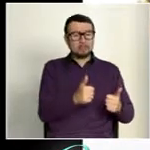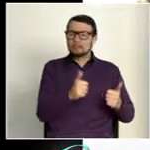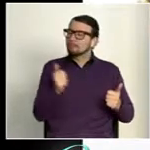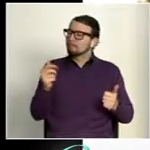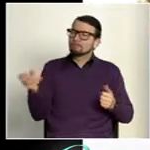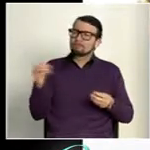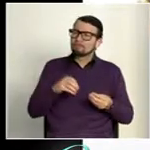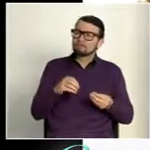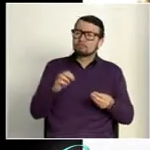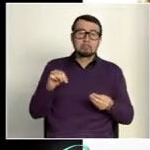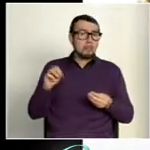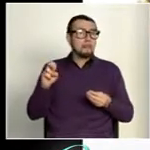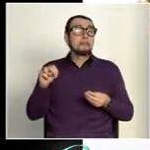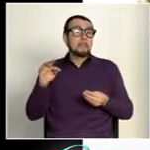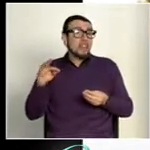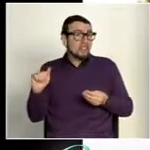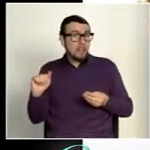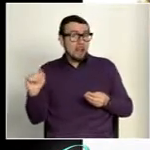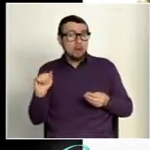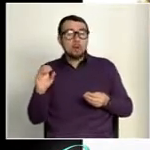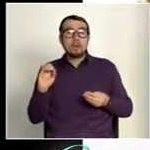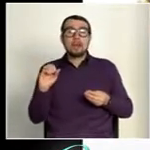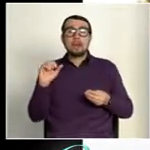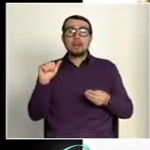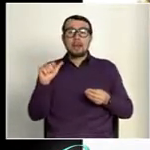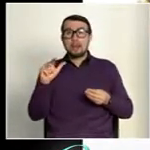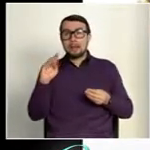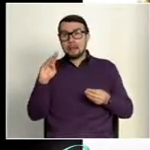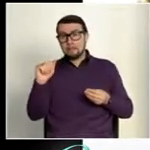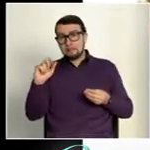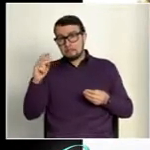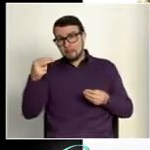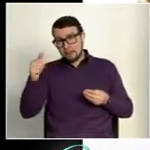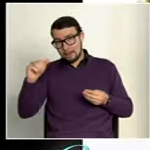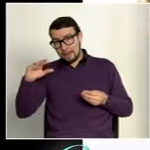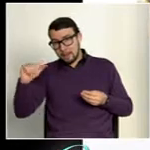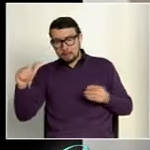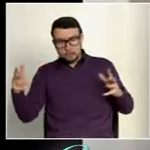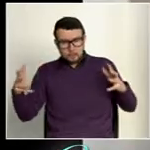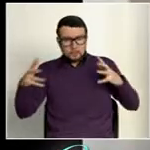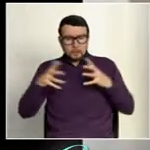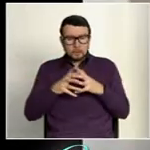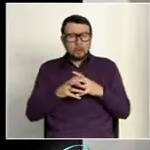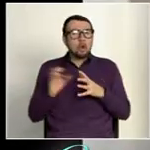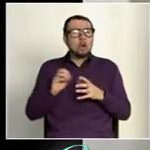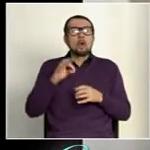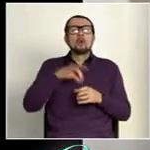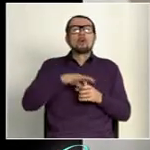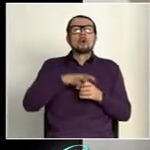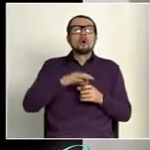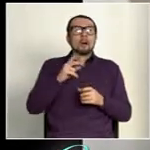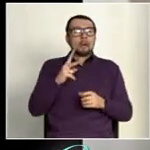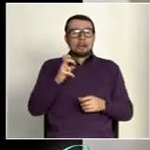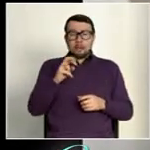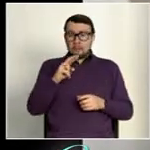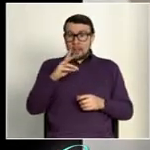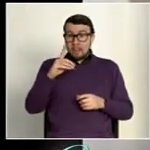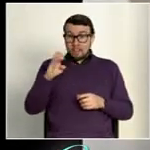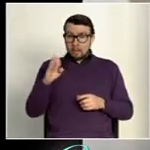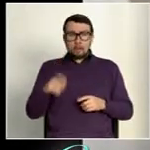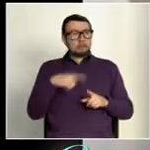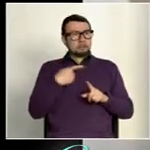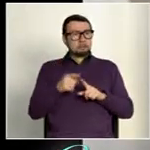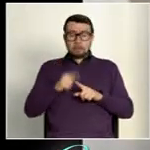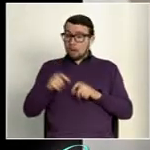con menta, con albahaca. Y, o sea, combinar esas especies, o té verde también, ahí está cúrcuma. Entonces, todas esas especies se